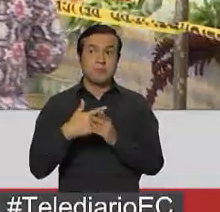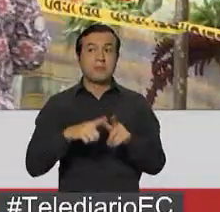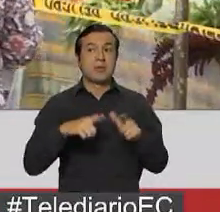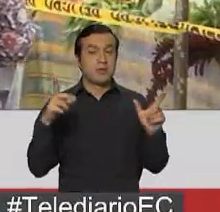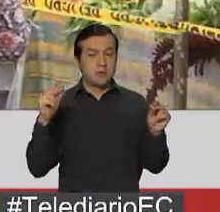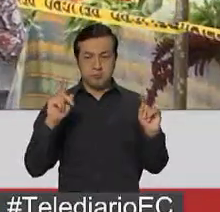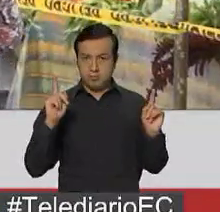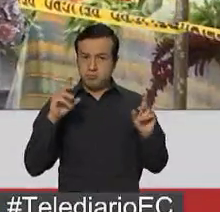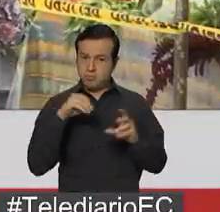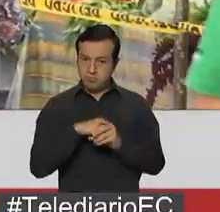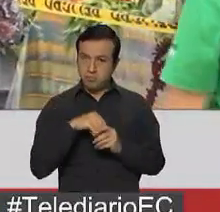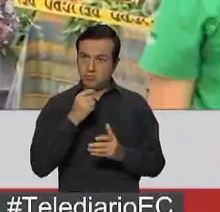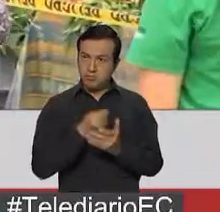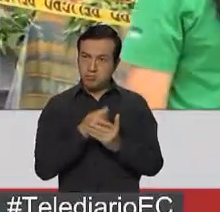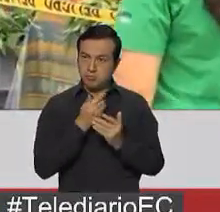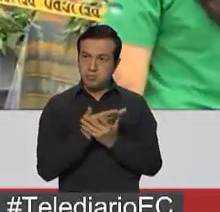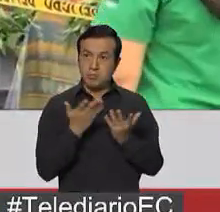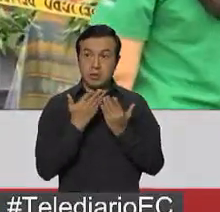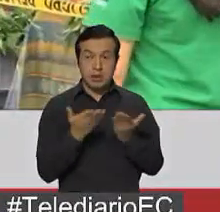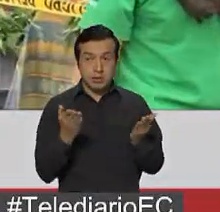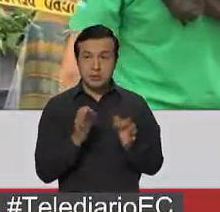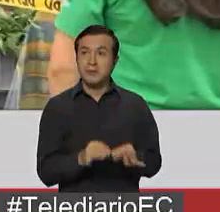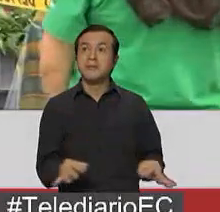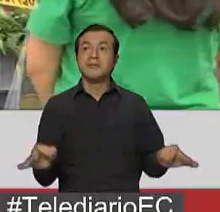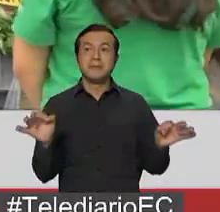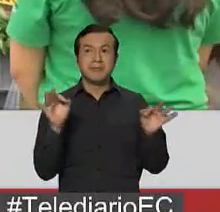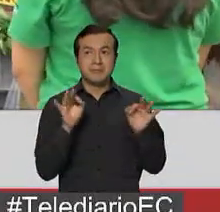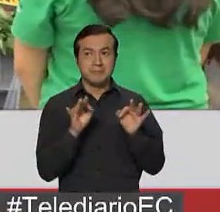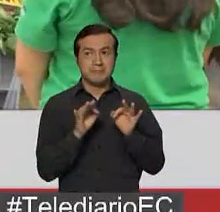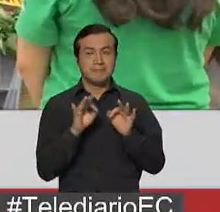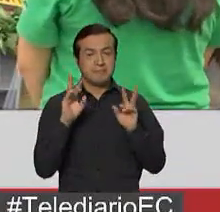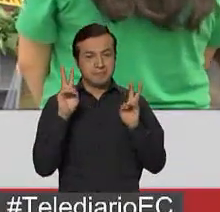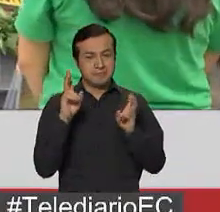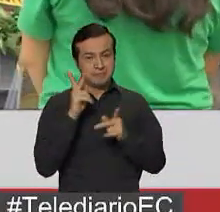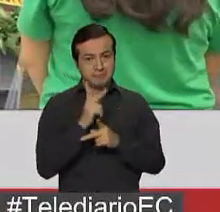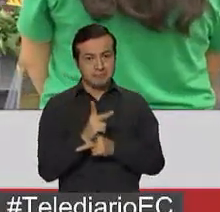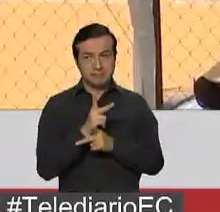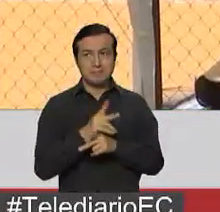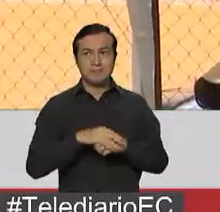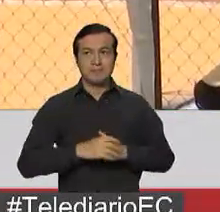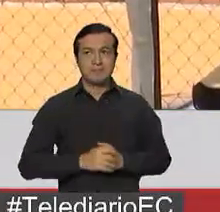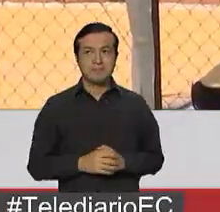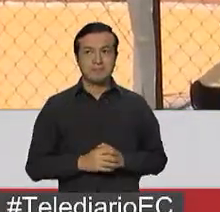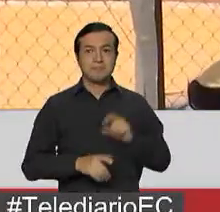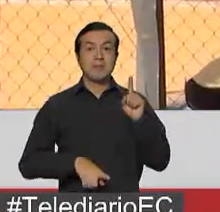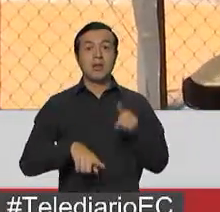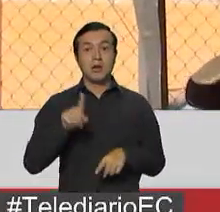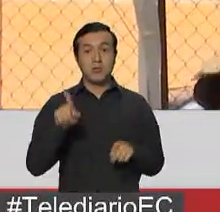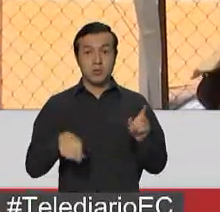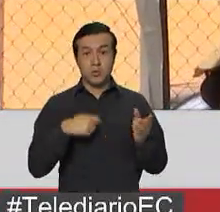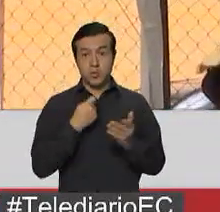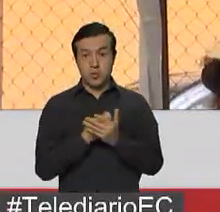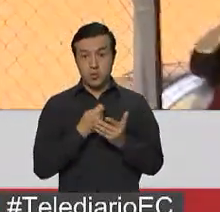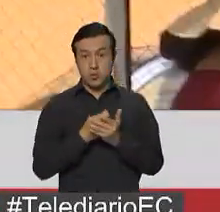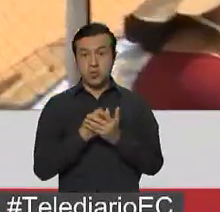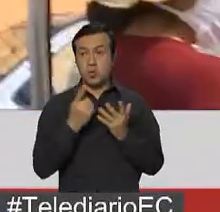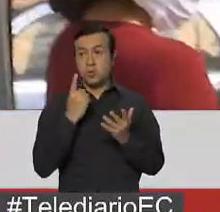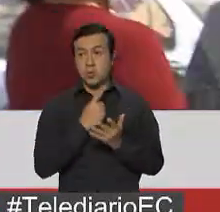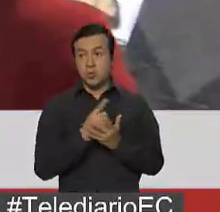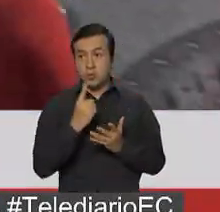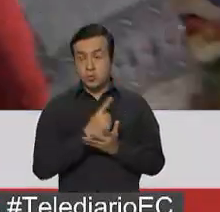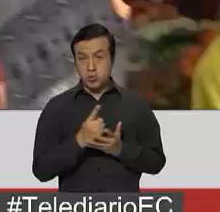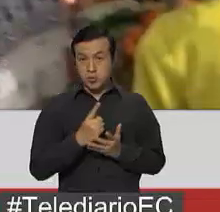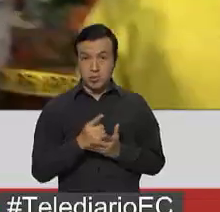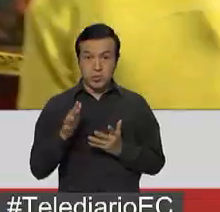mercados yo creo que este ha sido sumamente importante en función de prevenir al que malkovich varios son los compradores que acuden cada fin de